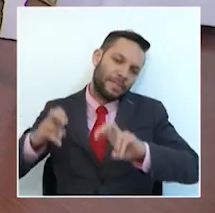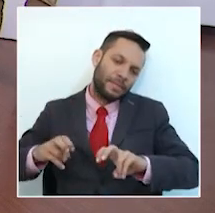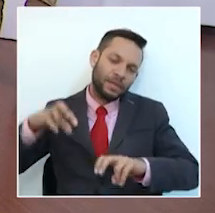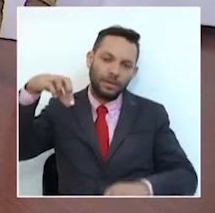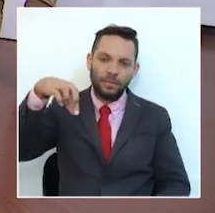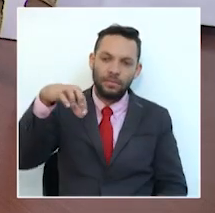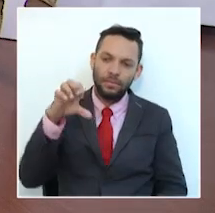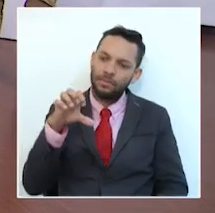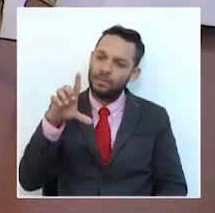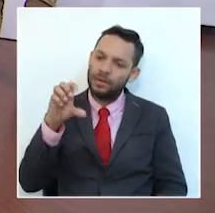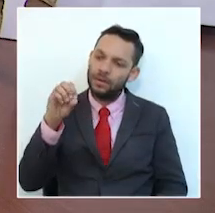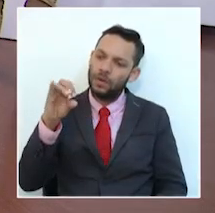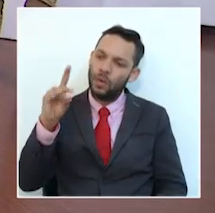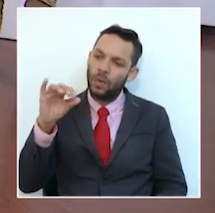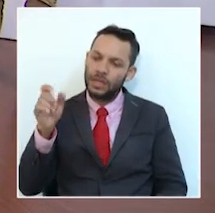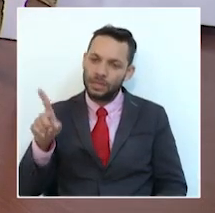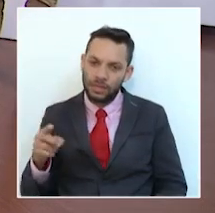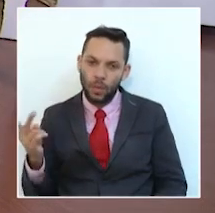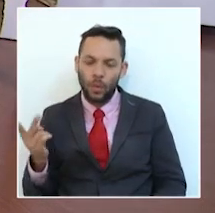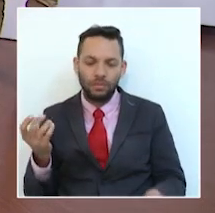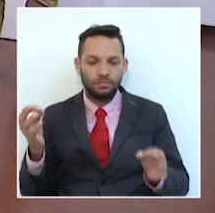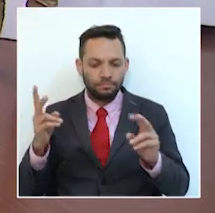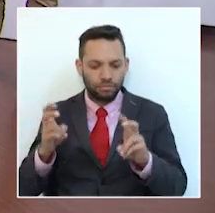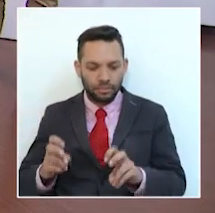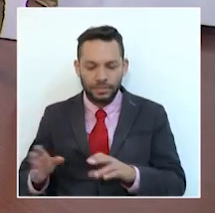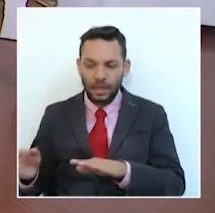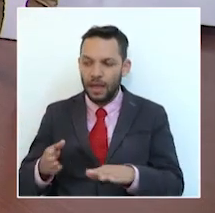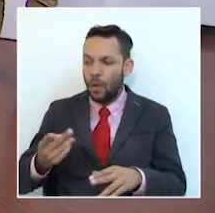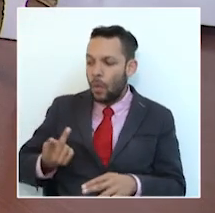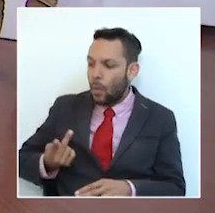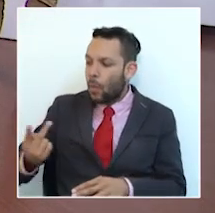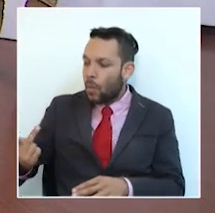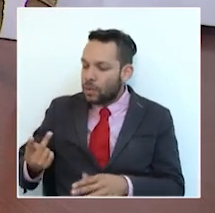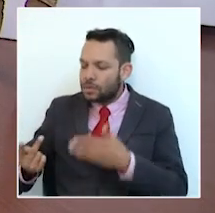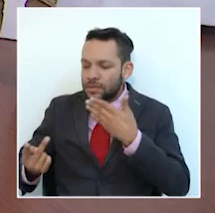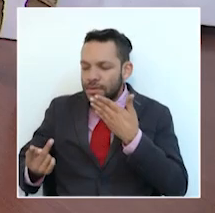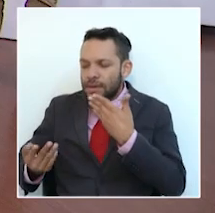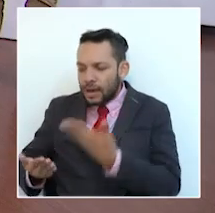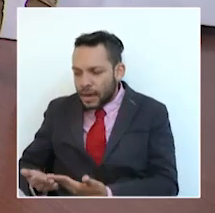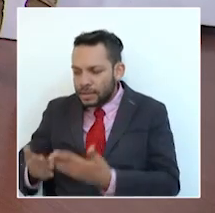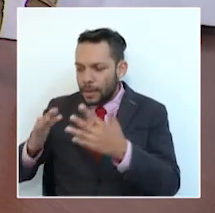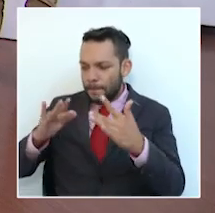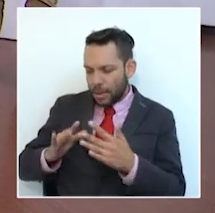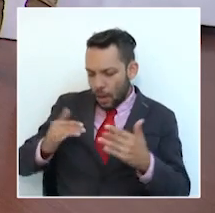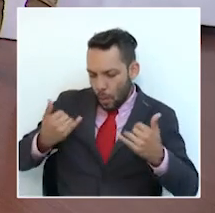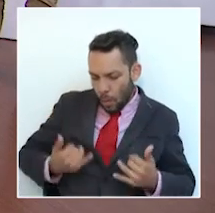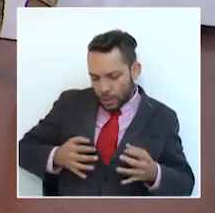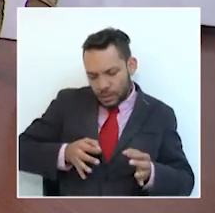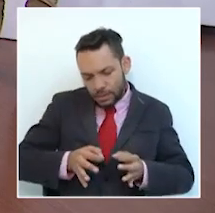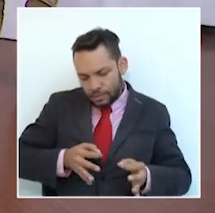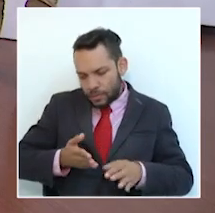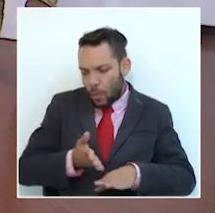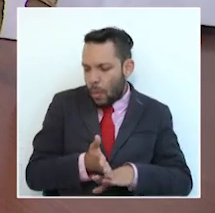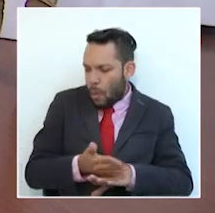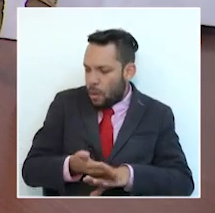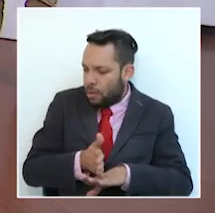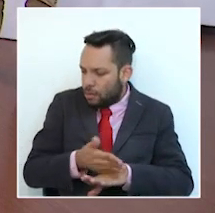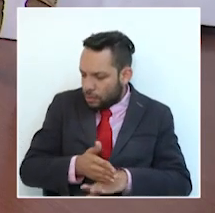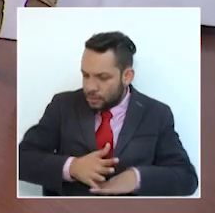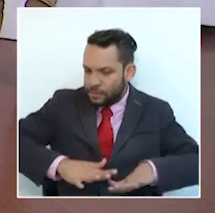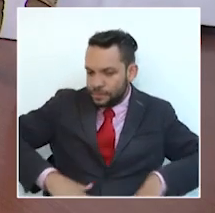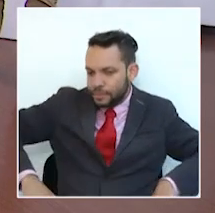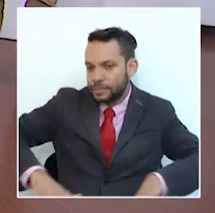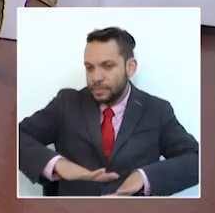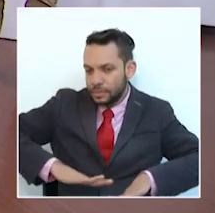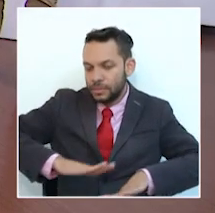es decir arcillas y barros yo quiero agradecerles a ustedes por estar con todos nosotros y compartir este espacio como